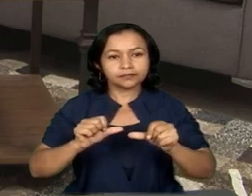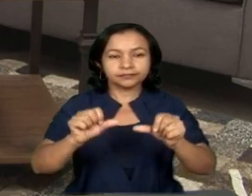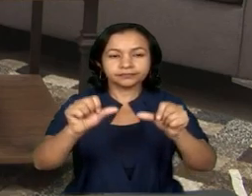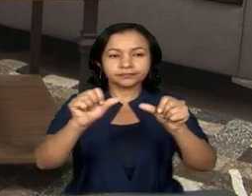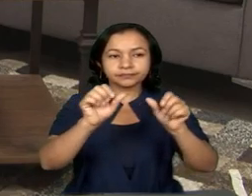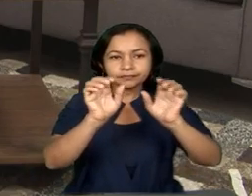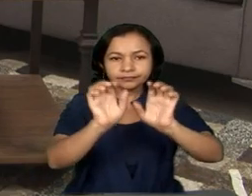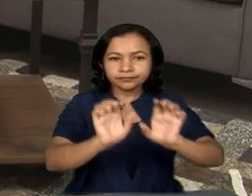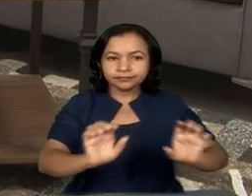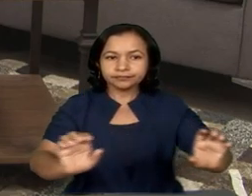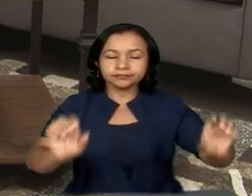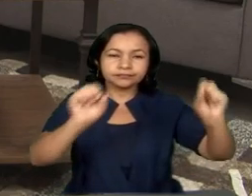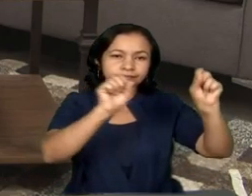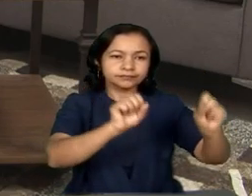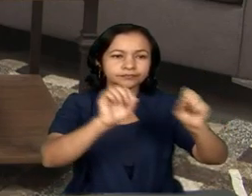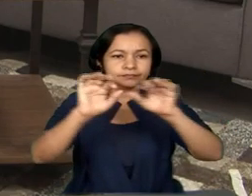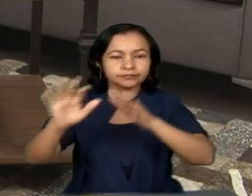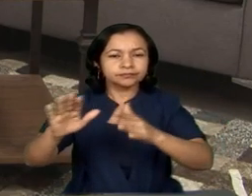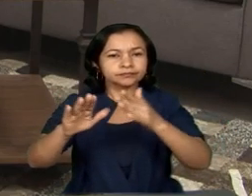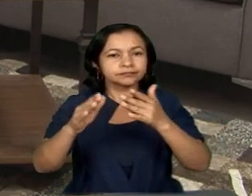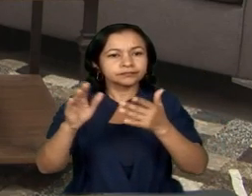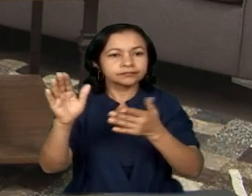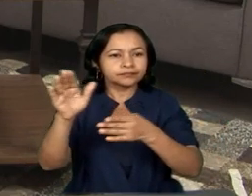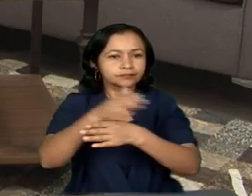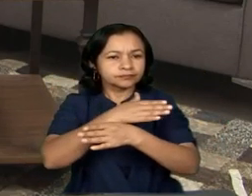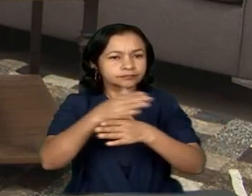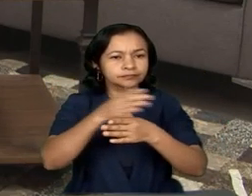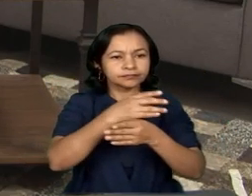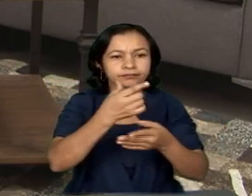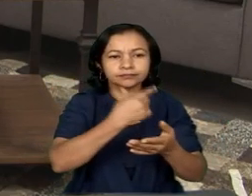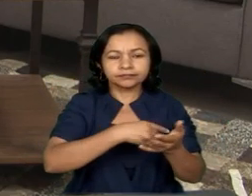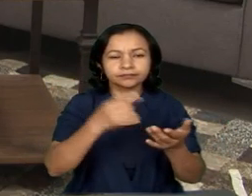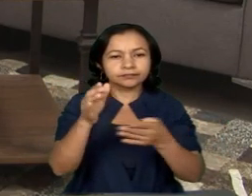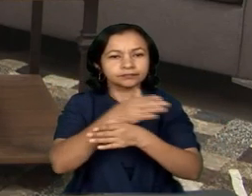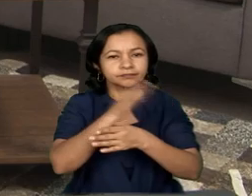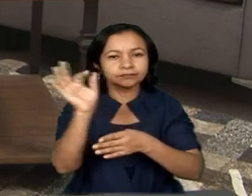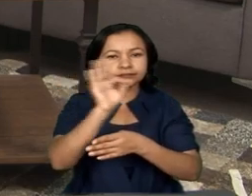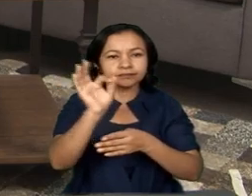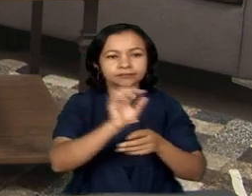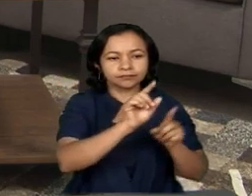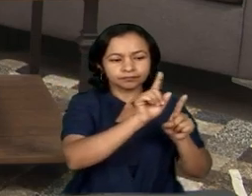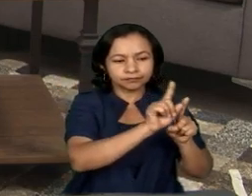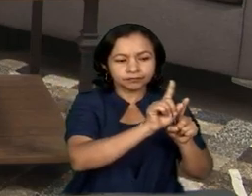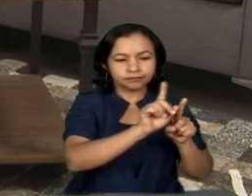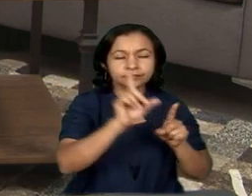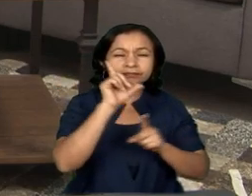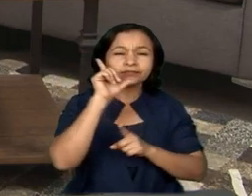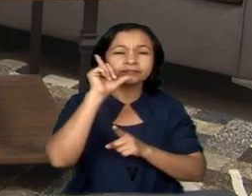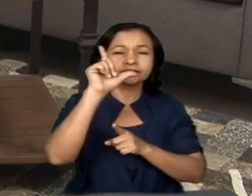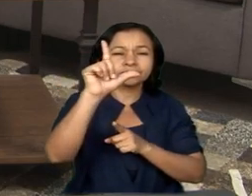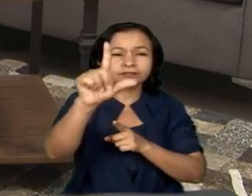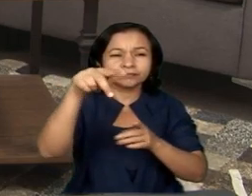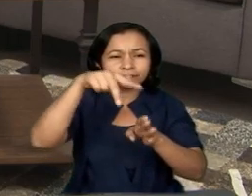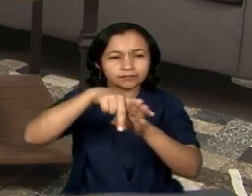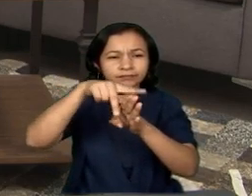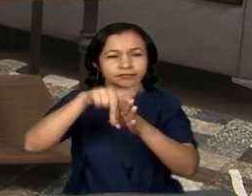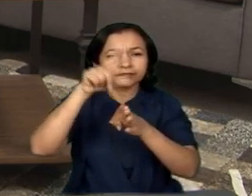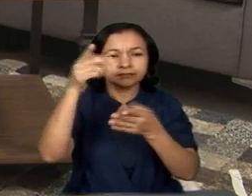niñas que estaban fuera del sistema educativo, por medio de la modalidad de la primaria a distancia en el campus, que es donde se